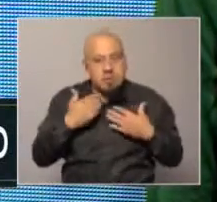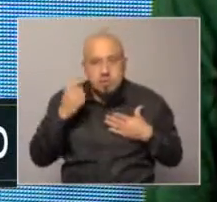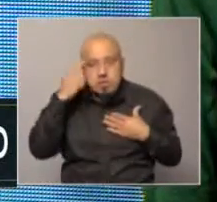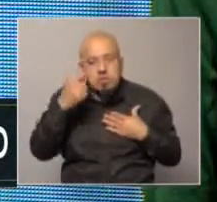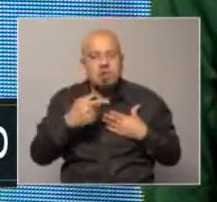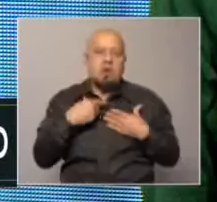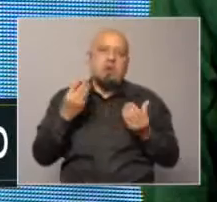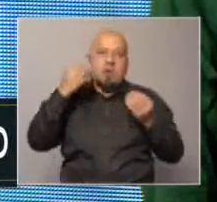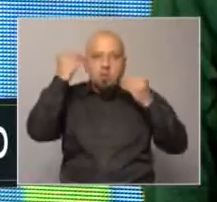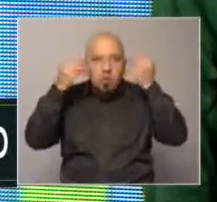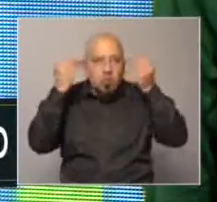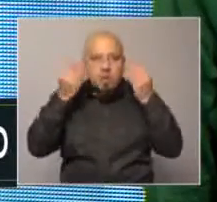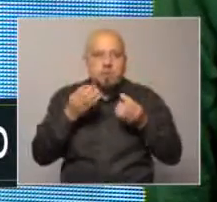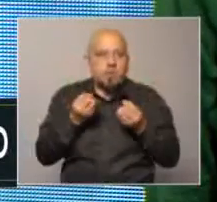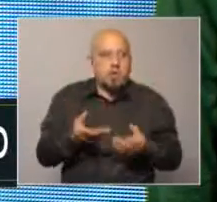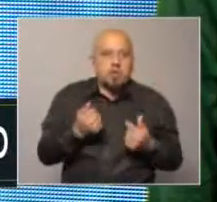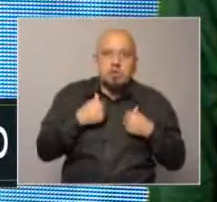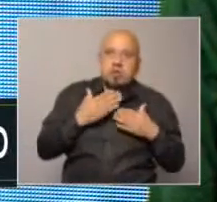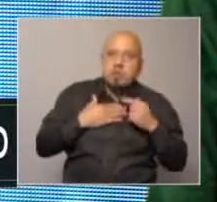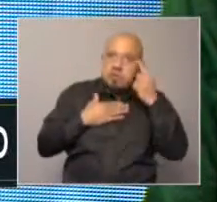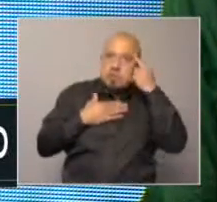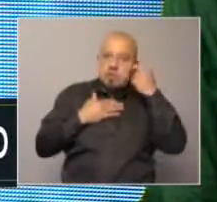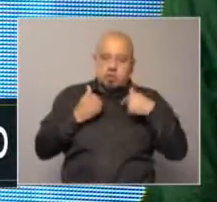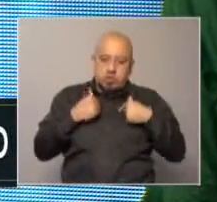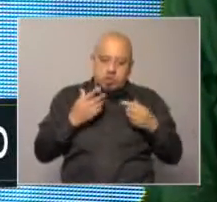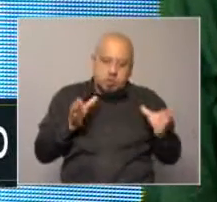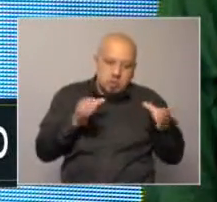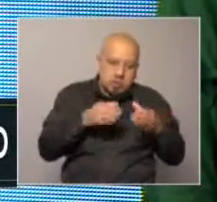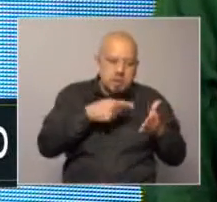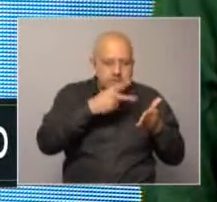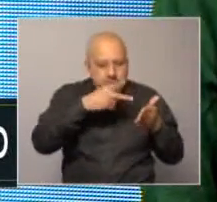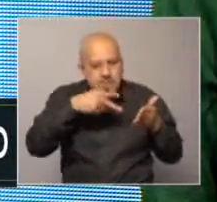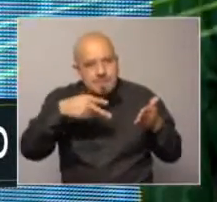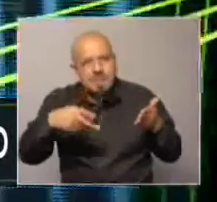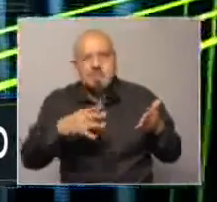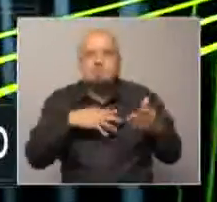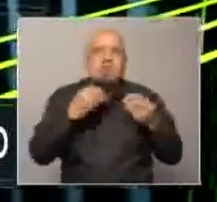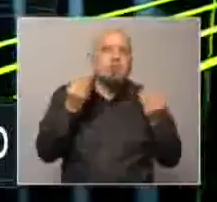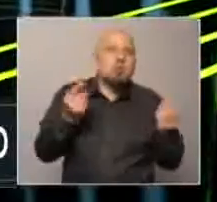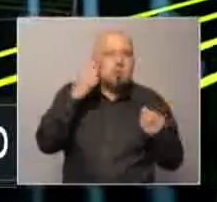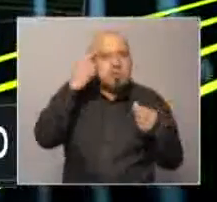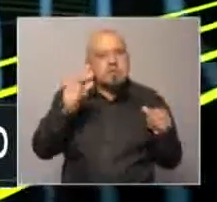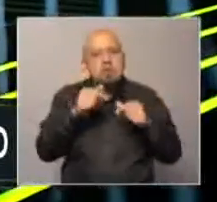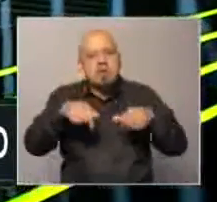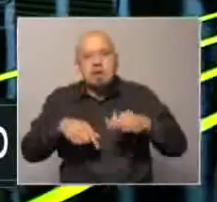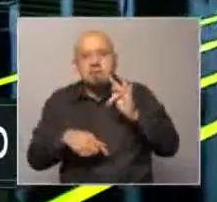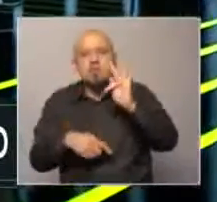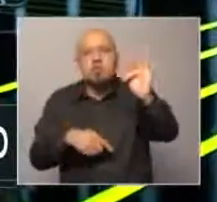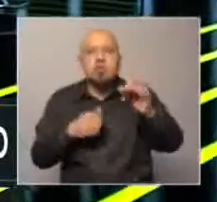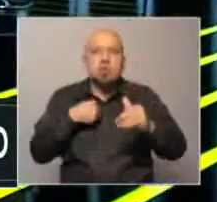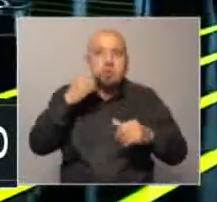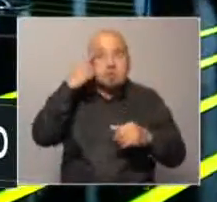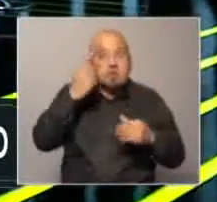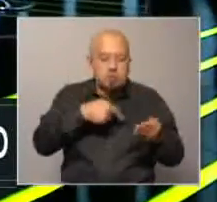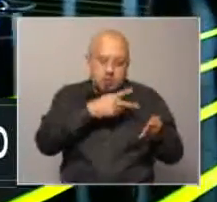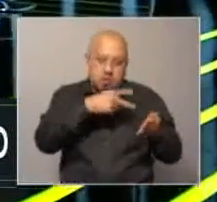porque incluso estuvimos diseñando desde nuestro equipo en el directorio las líneas estratégicas del organismo, las hicimos